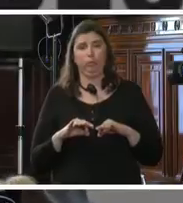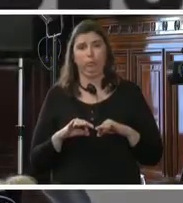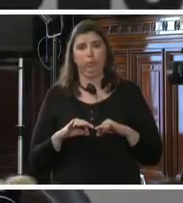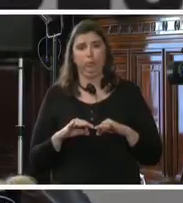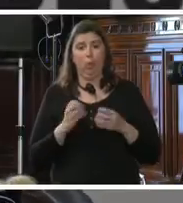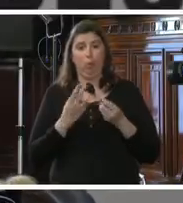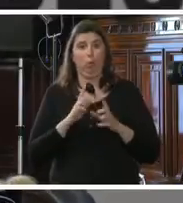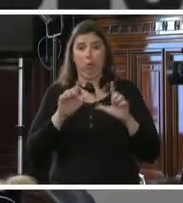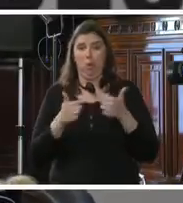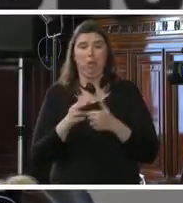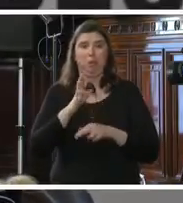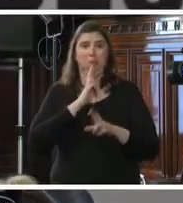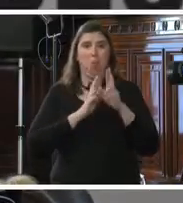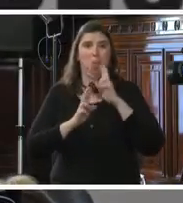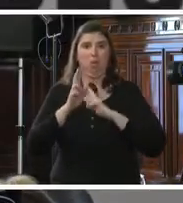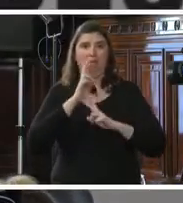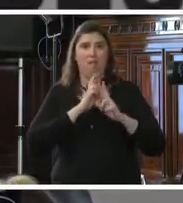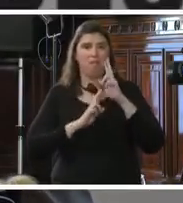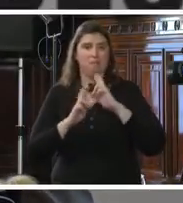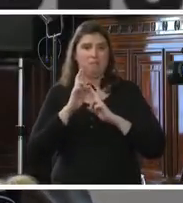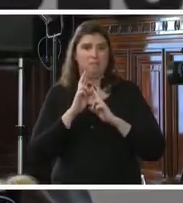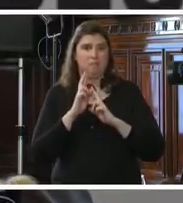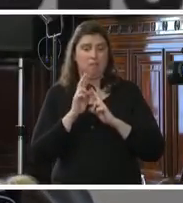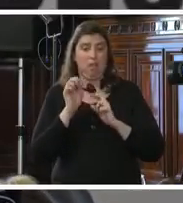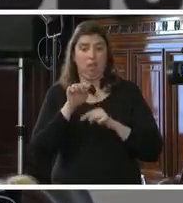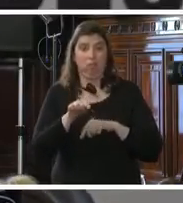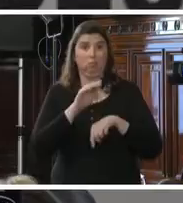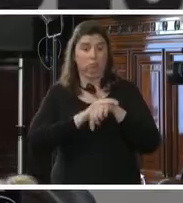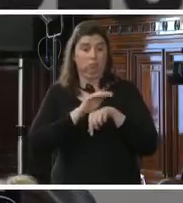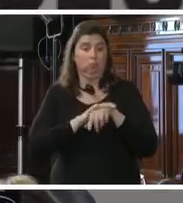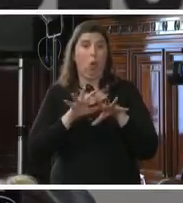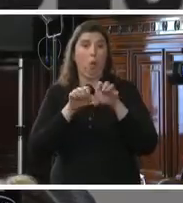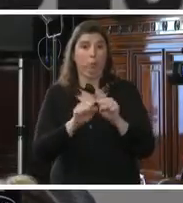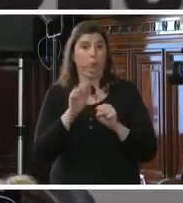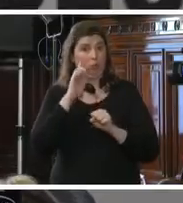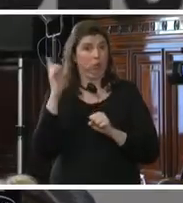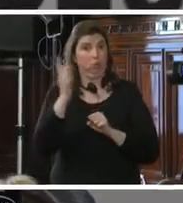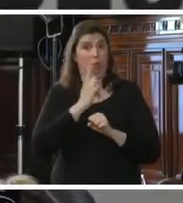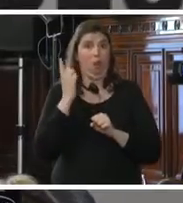de las respuestas que exige su compromiso internacional.